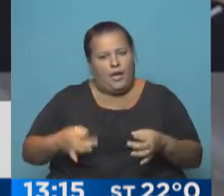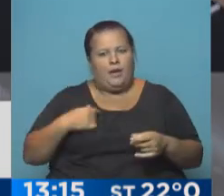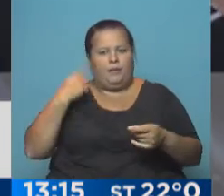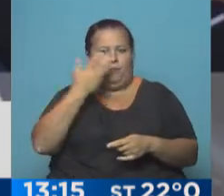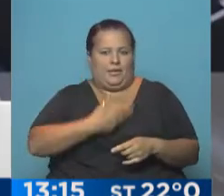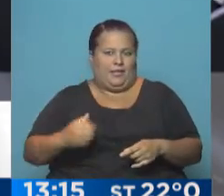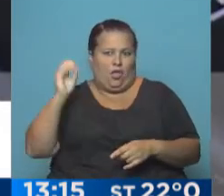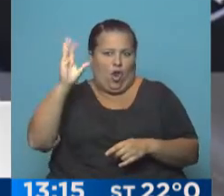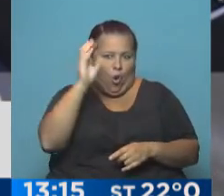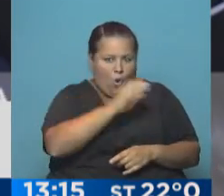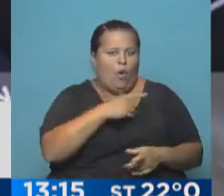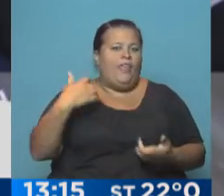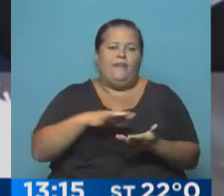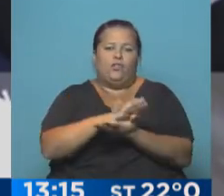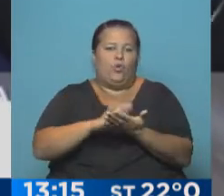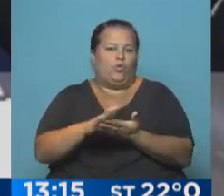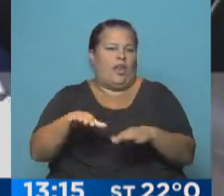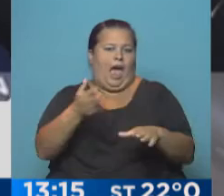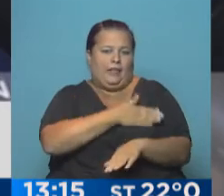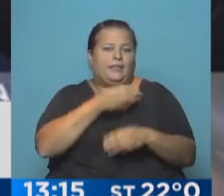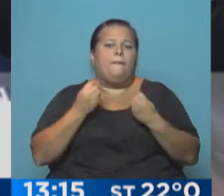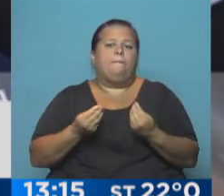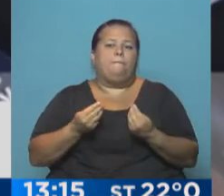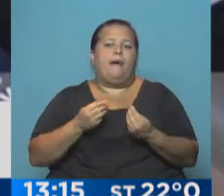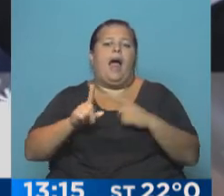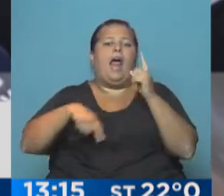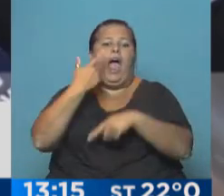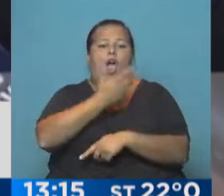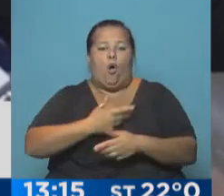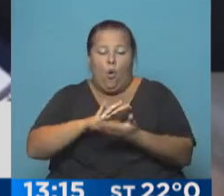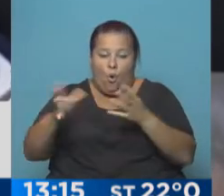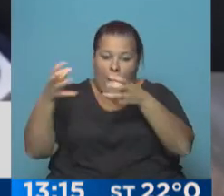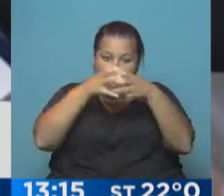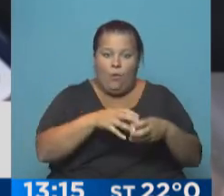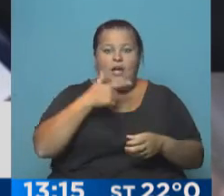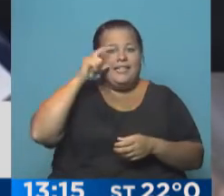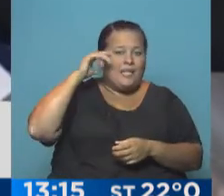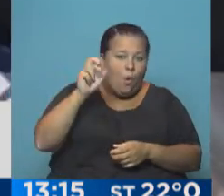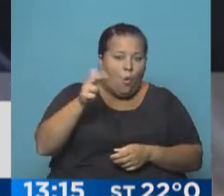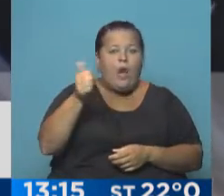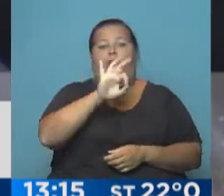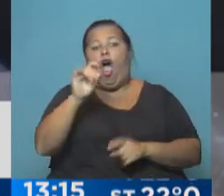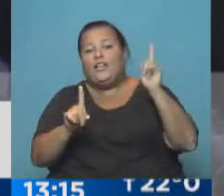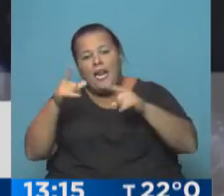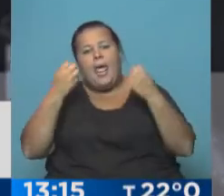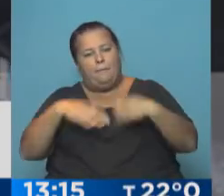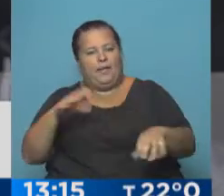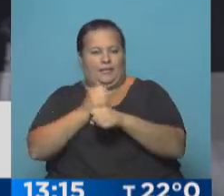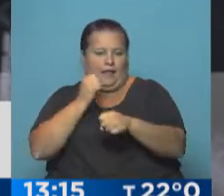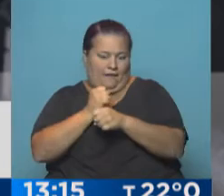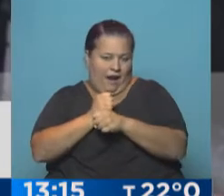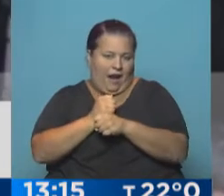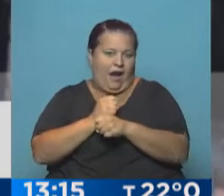dirigentes y resolver esto lo antes posible para que el nuevo gobierno, sea Luis Segura o Marcelo Tinelli, pueda empezar a trabajar. Y